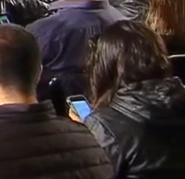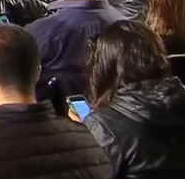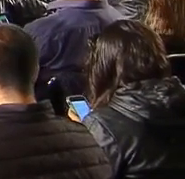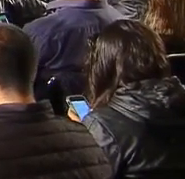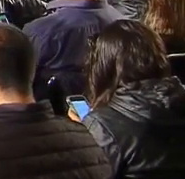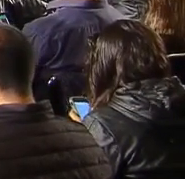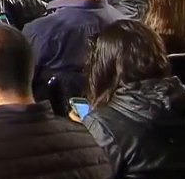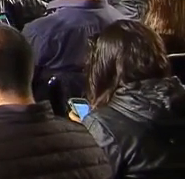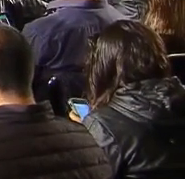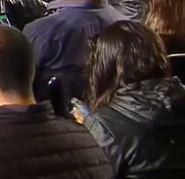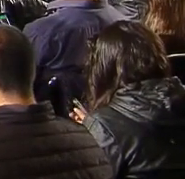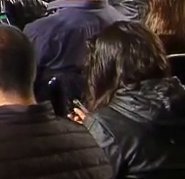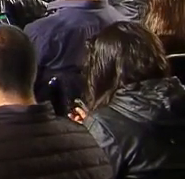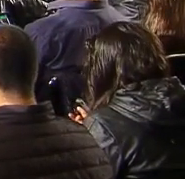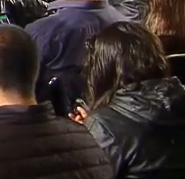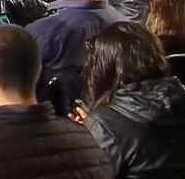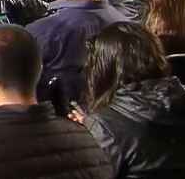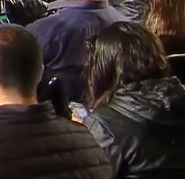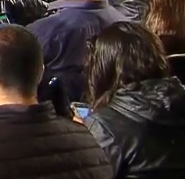Veracruz.